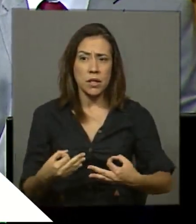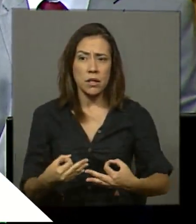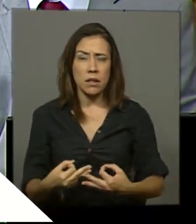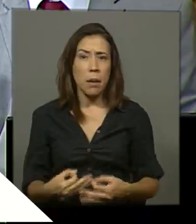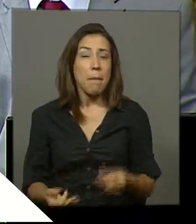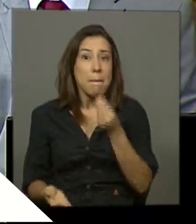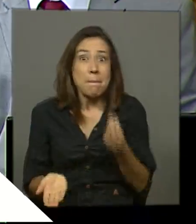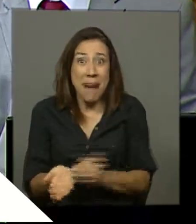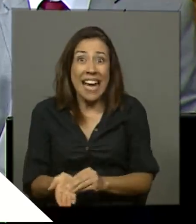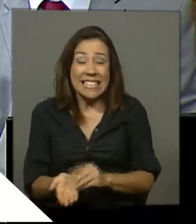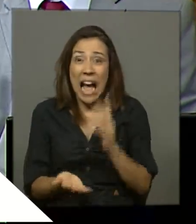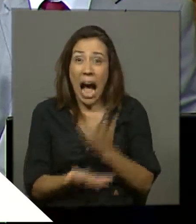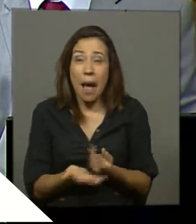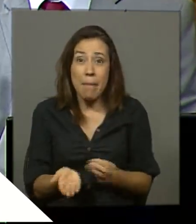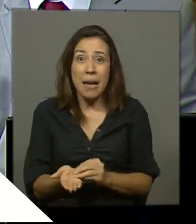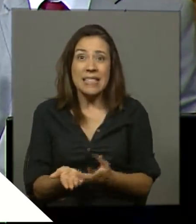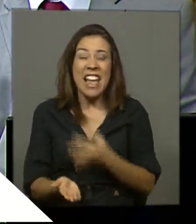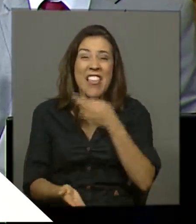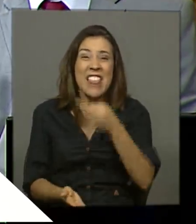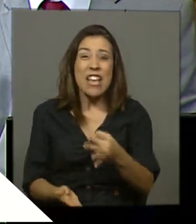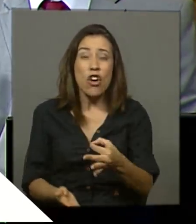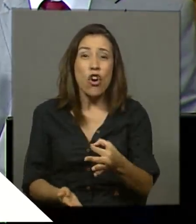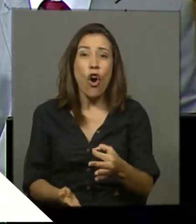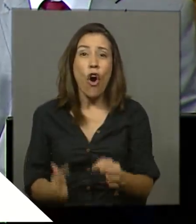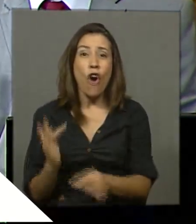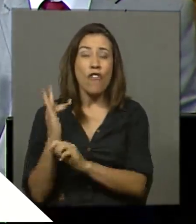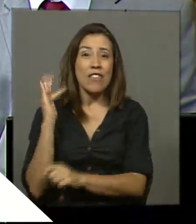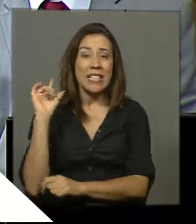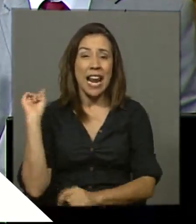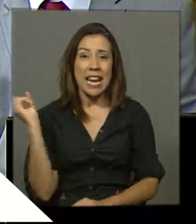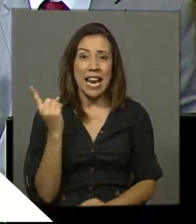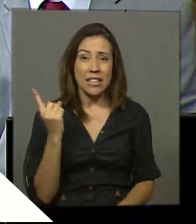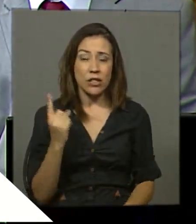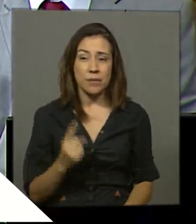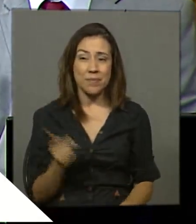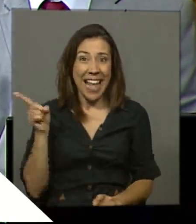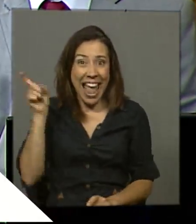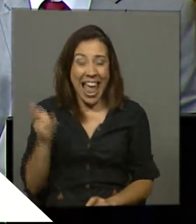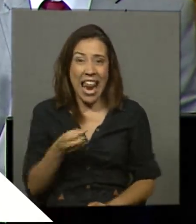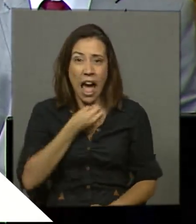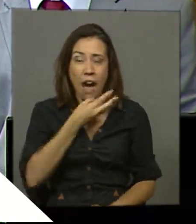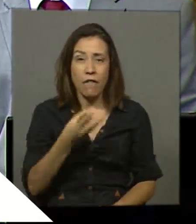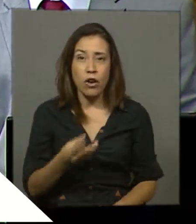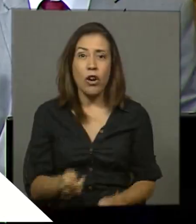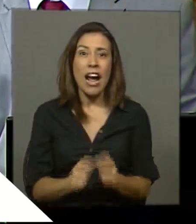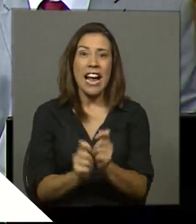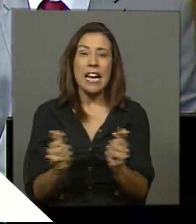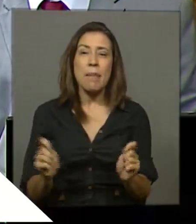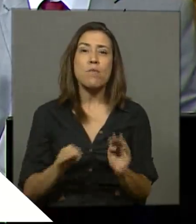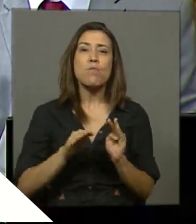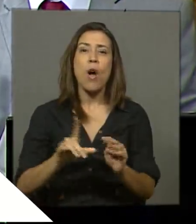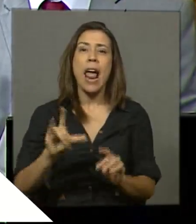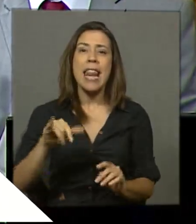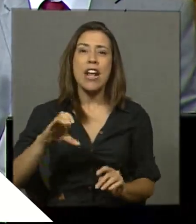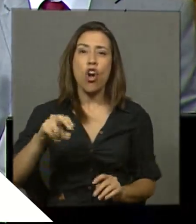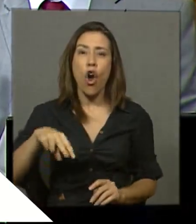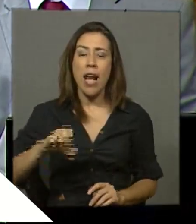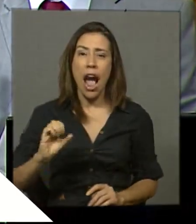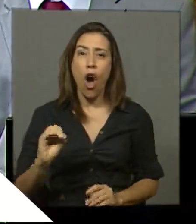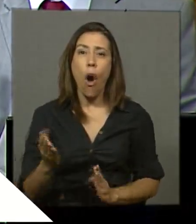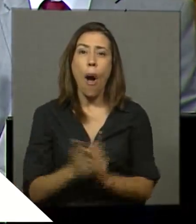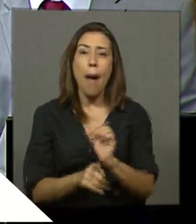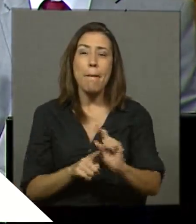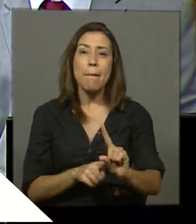no es todo ministro le quiero decir qué es lo que dijo textualmente el fiscal nacional dijo la campaña en favor del incona se